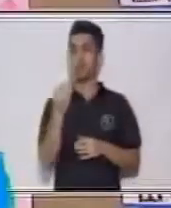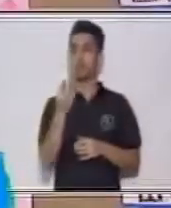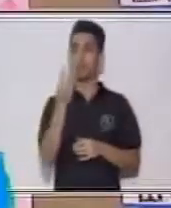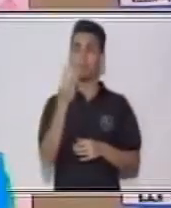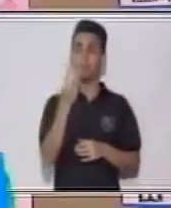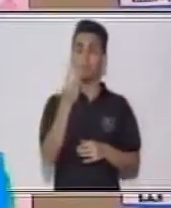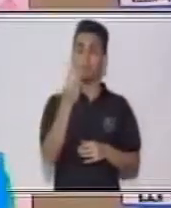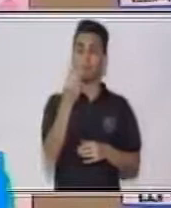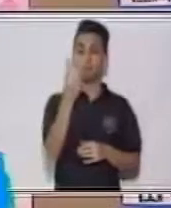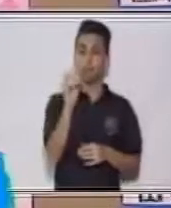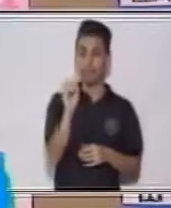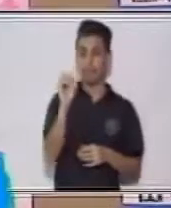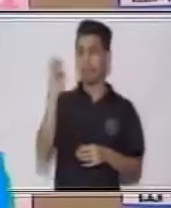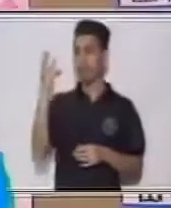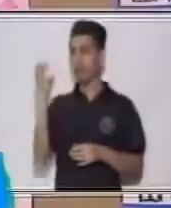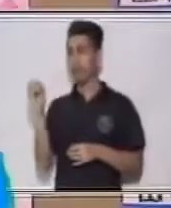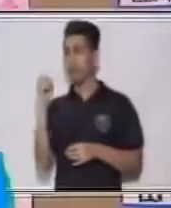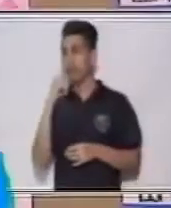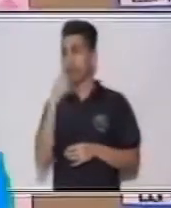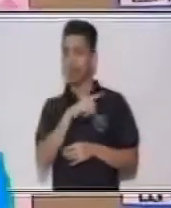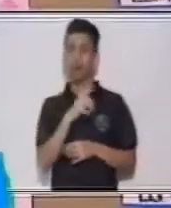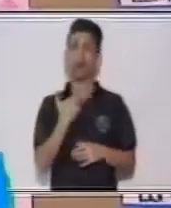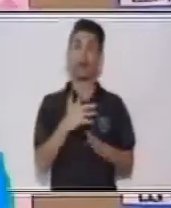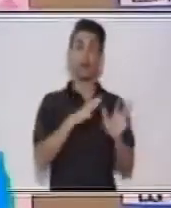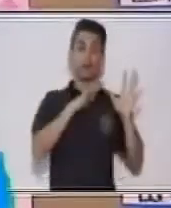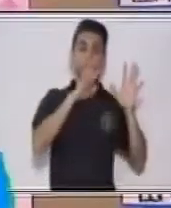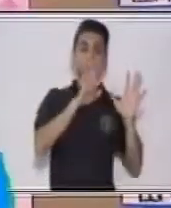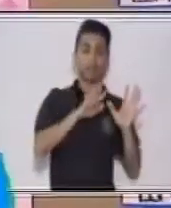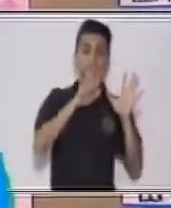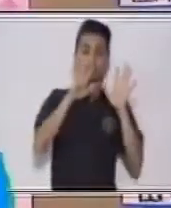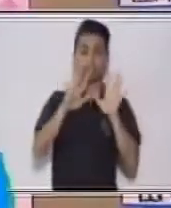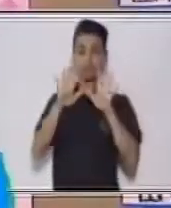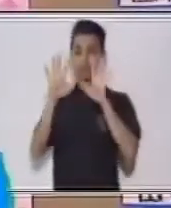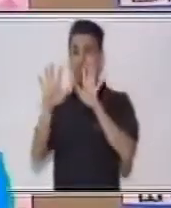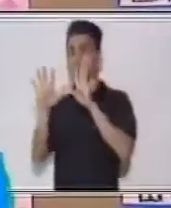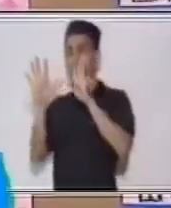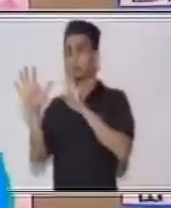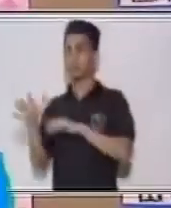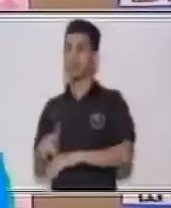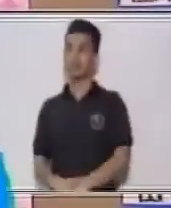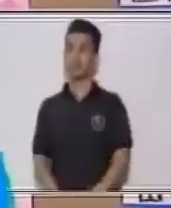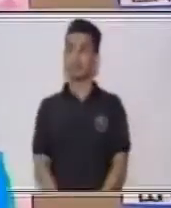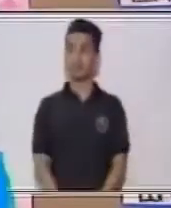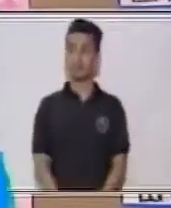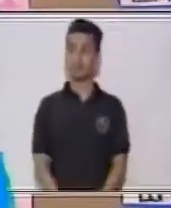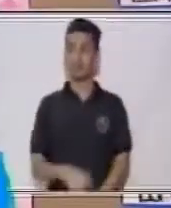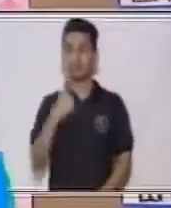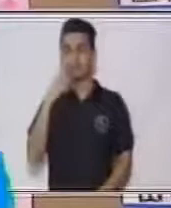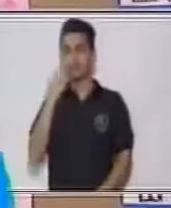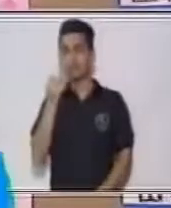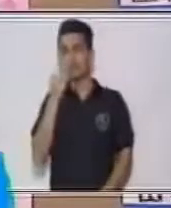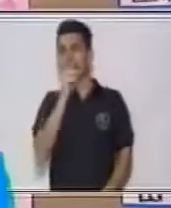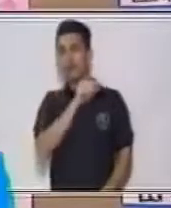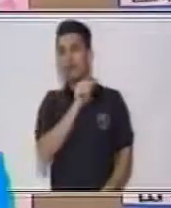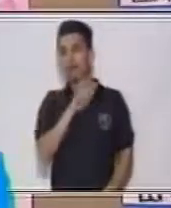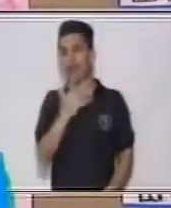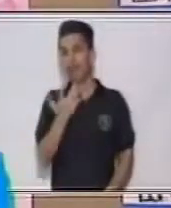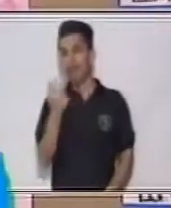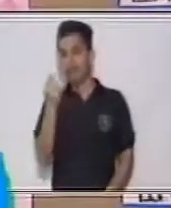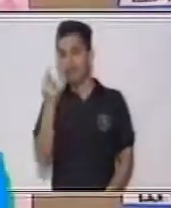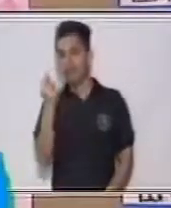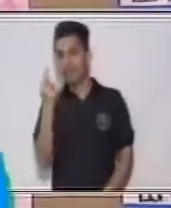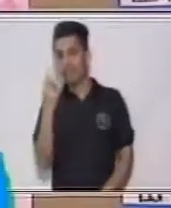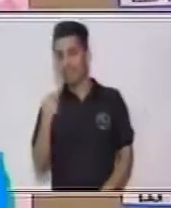cuál será el número que se sumó para llegar a 30 muy bien qué número faltaría aquí